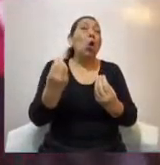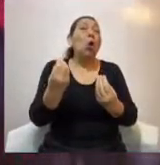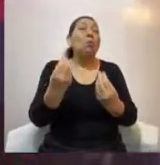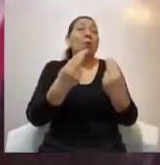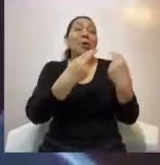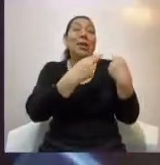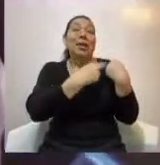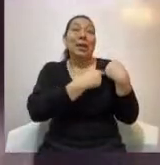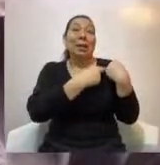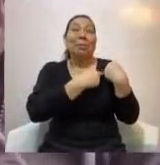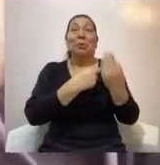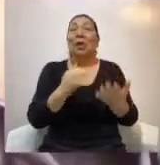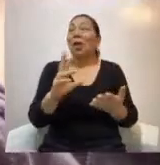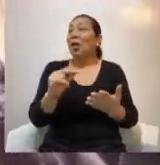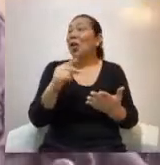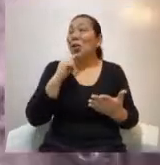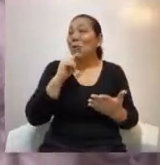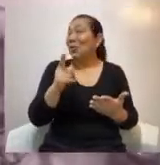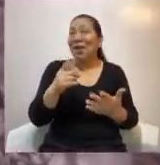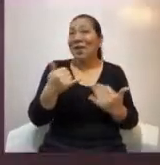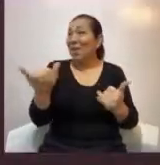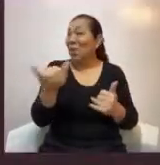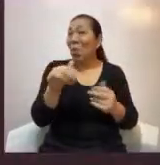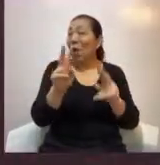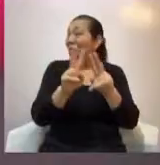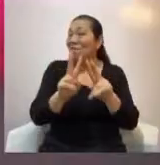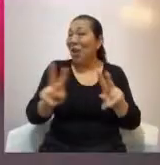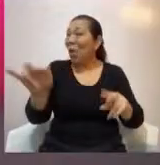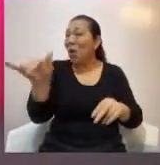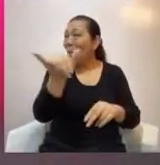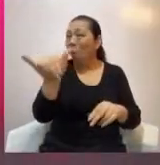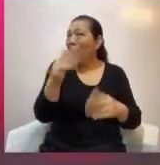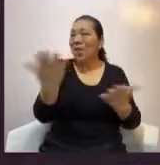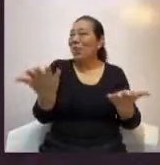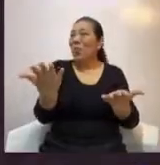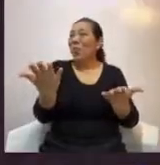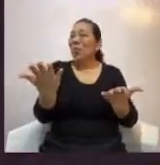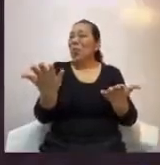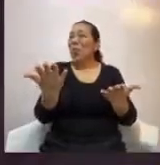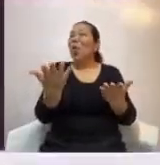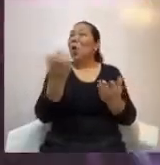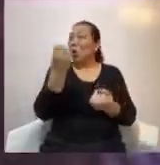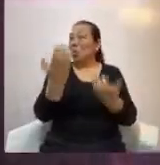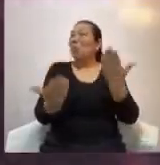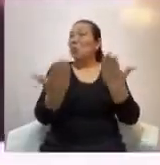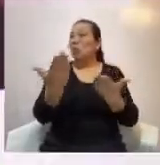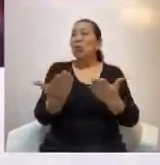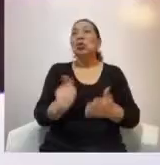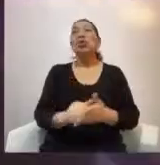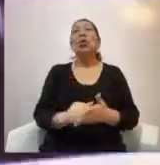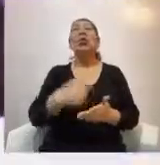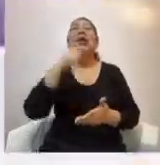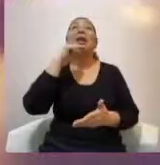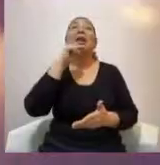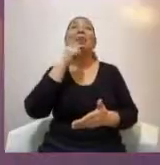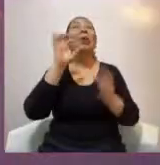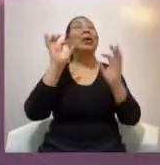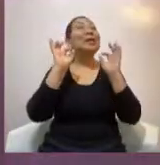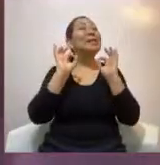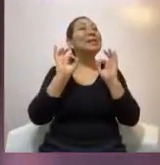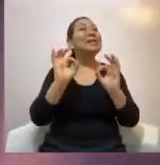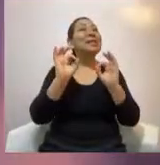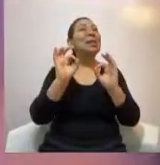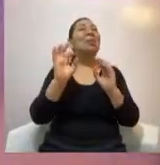atribuido roles que no están igualmente valorados, ¿no? Y en muchos casos los roles de las